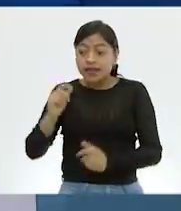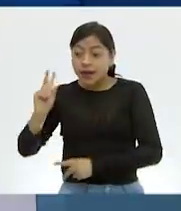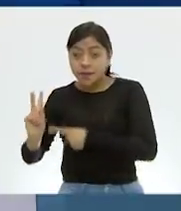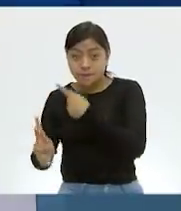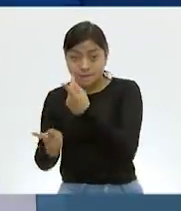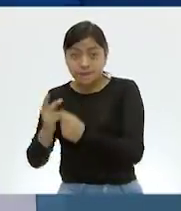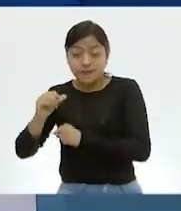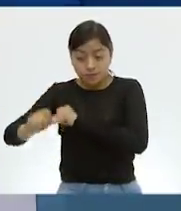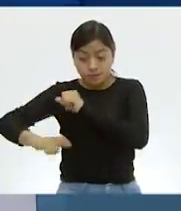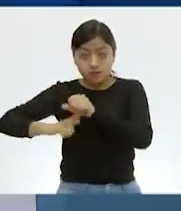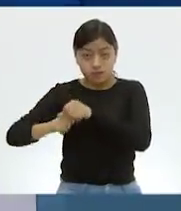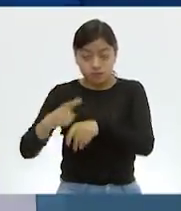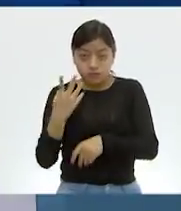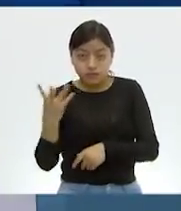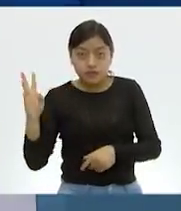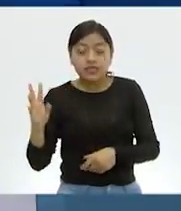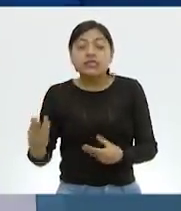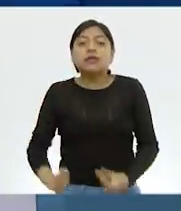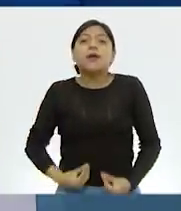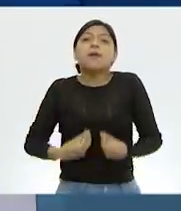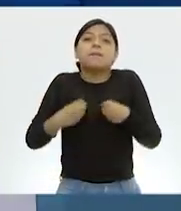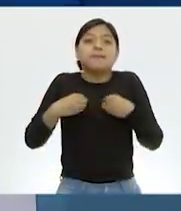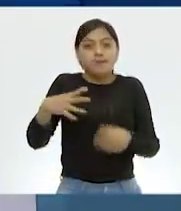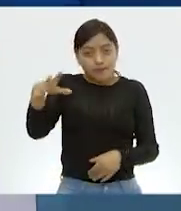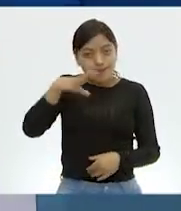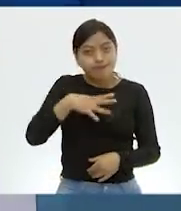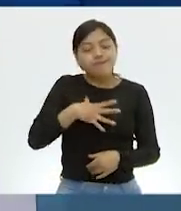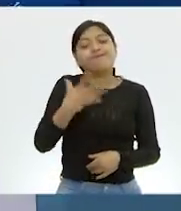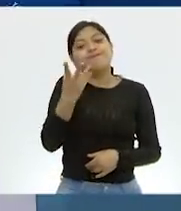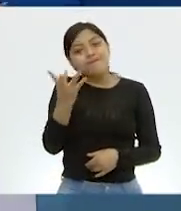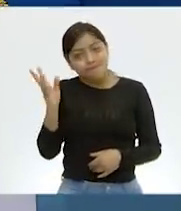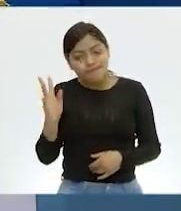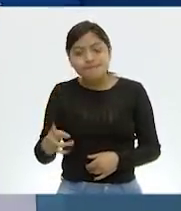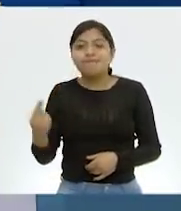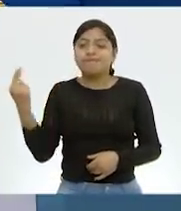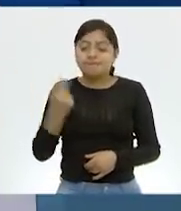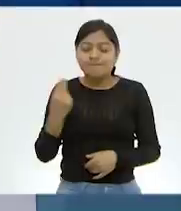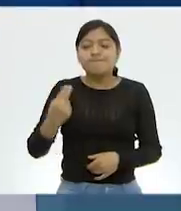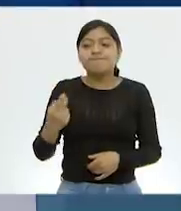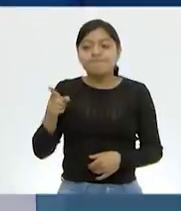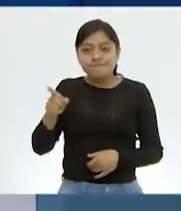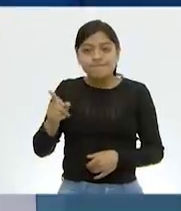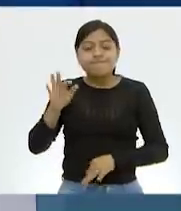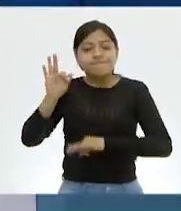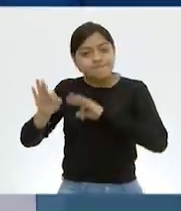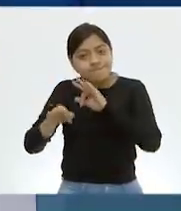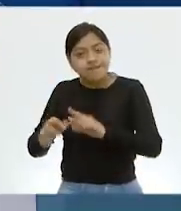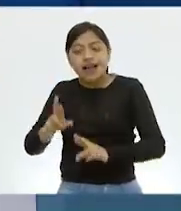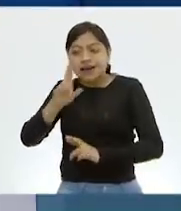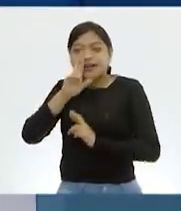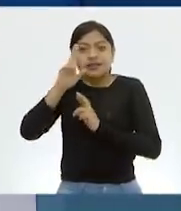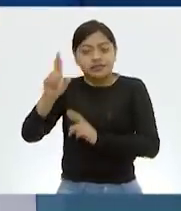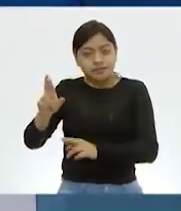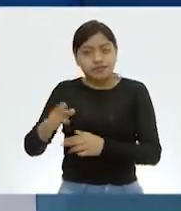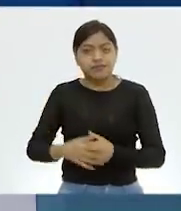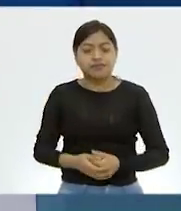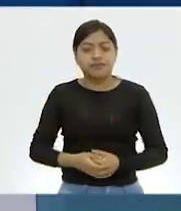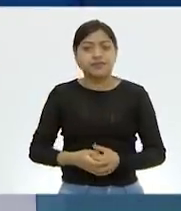plantas como los animales son seres vivos, que merecen que los tratemos igual como nos gustaría que nos trataran a